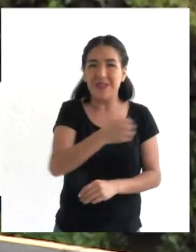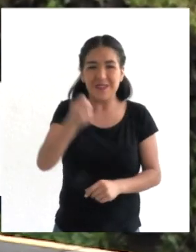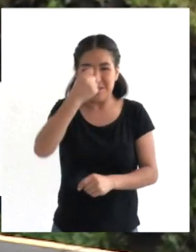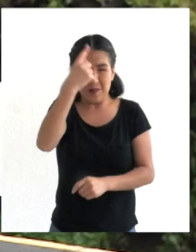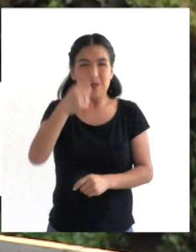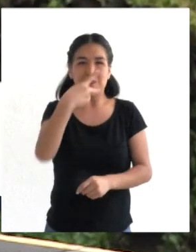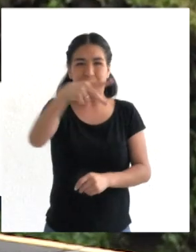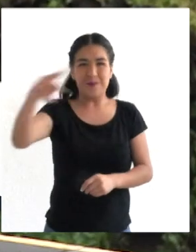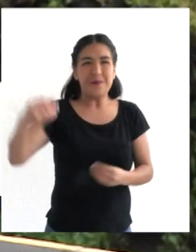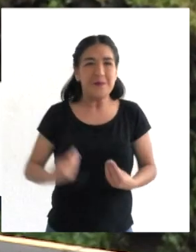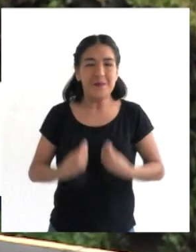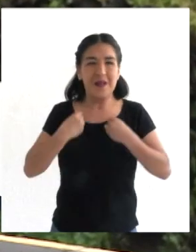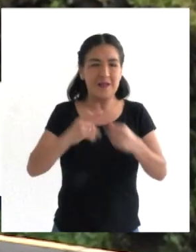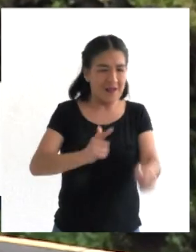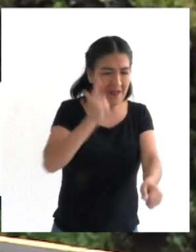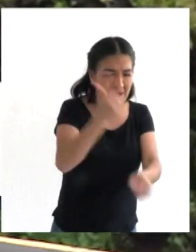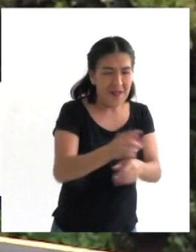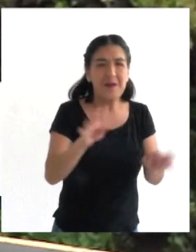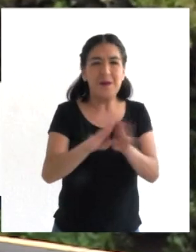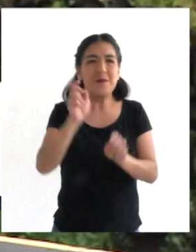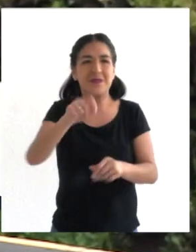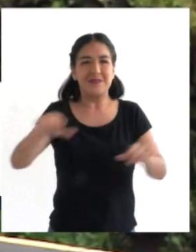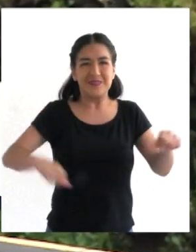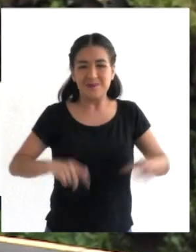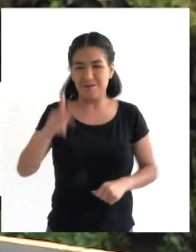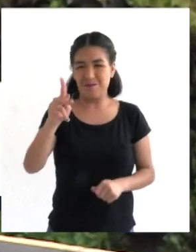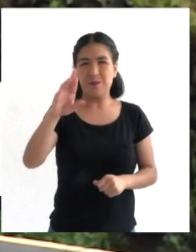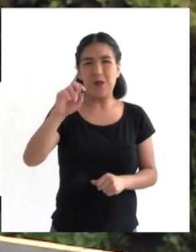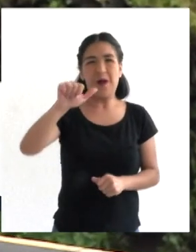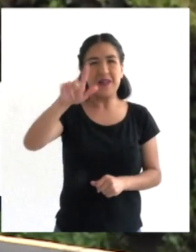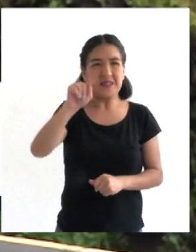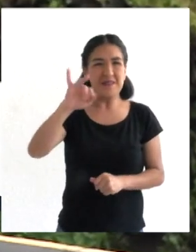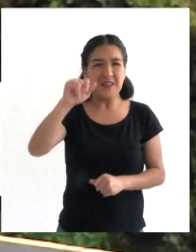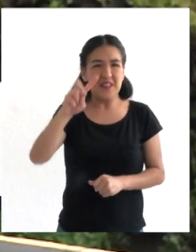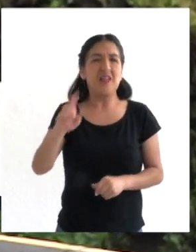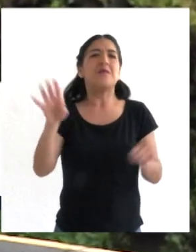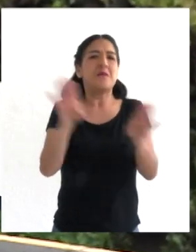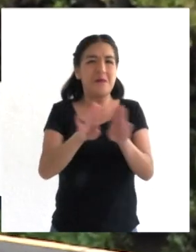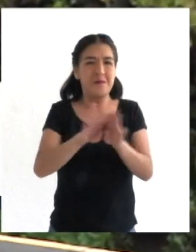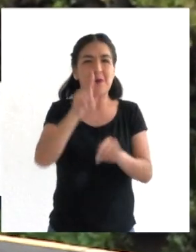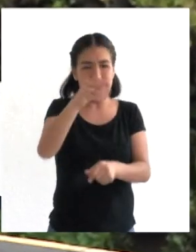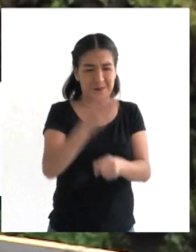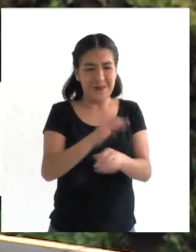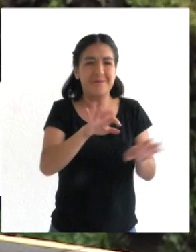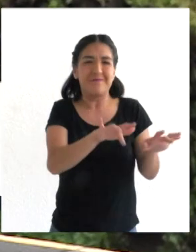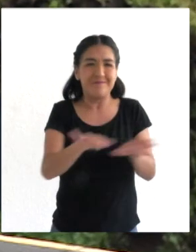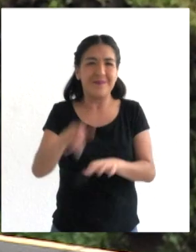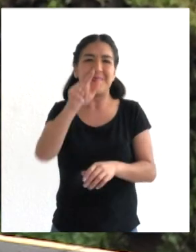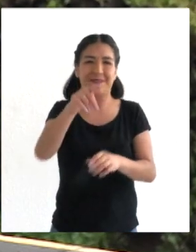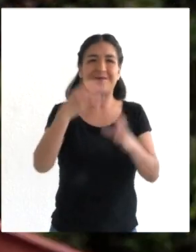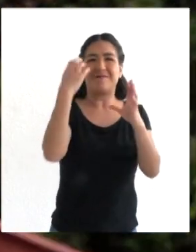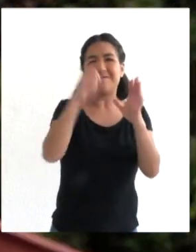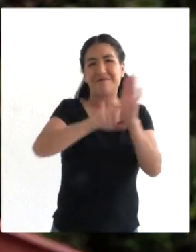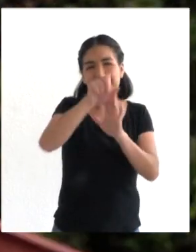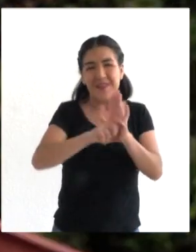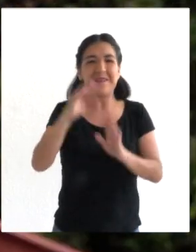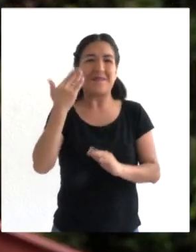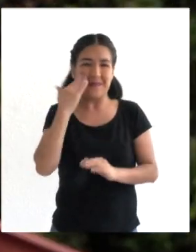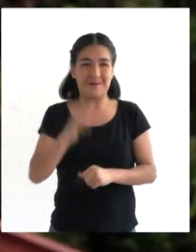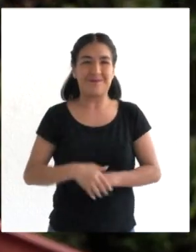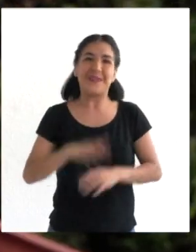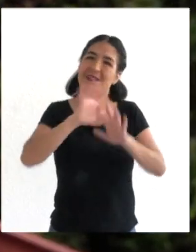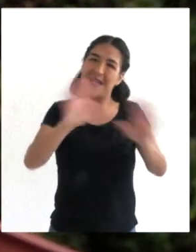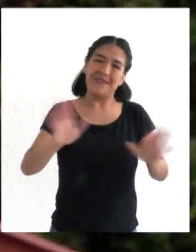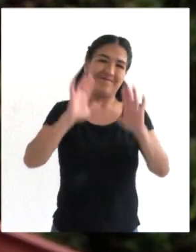vida? ¿Descubriste la proactividad por tu cuenta? ¿Cómo? Cuéntanos en nuestras redes sociales. Ahora sí nos